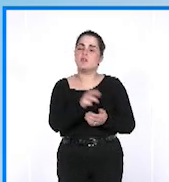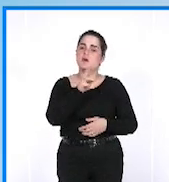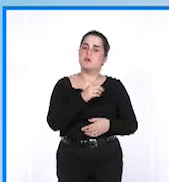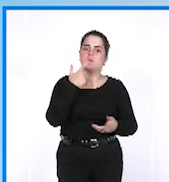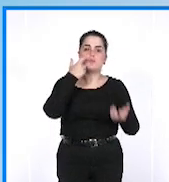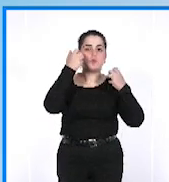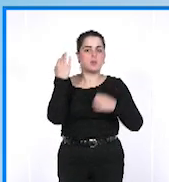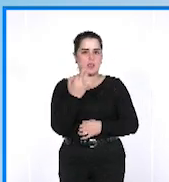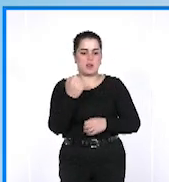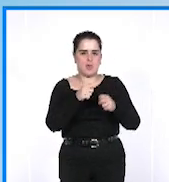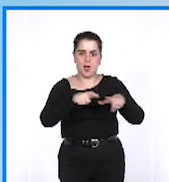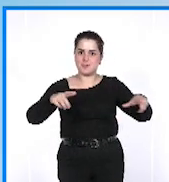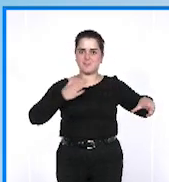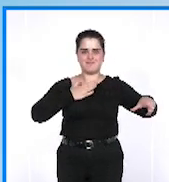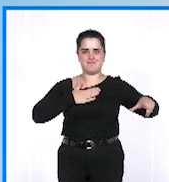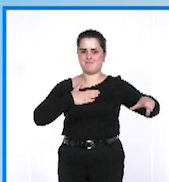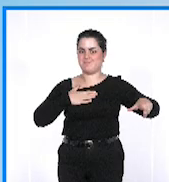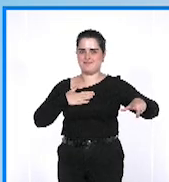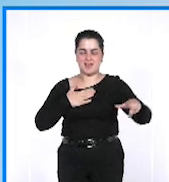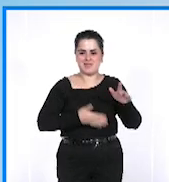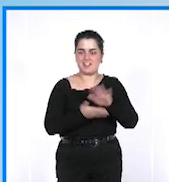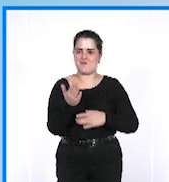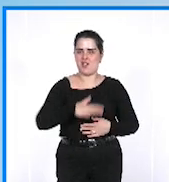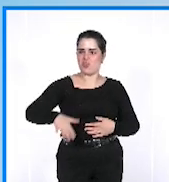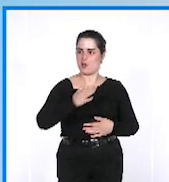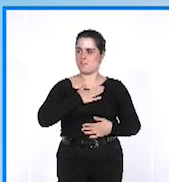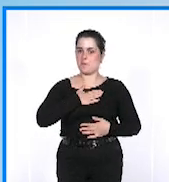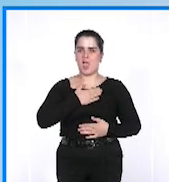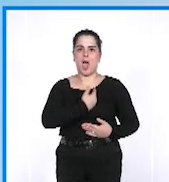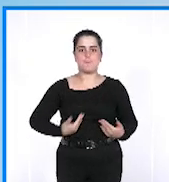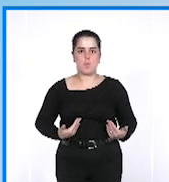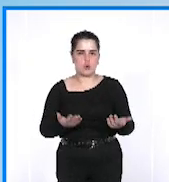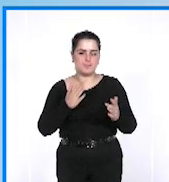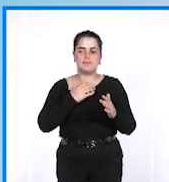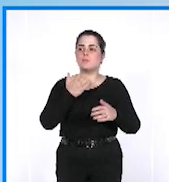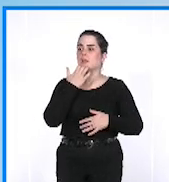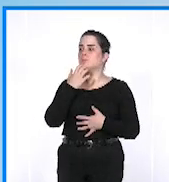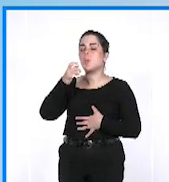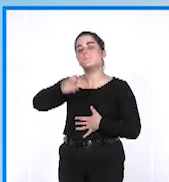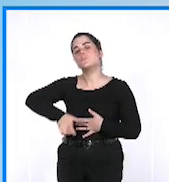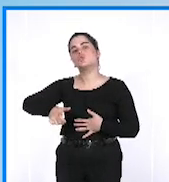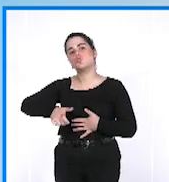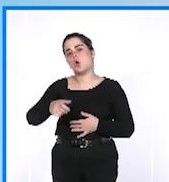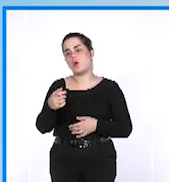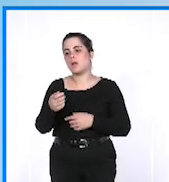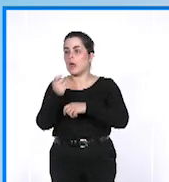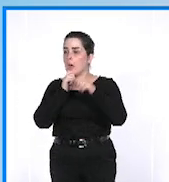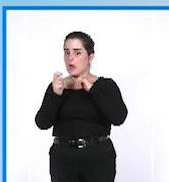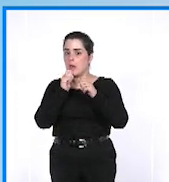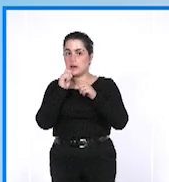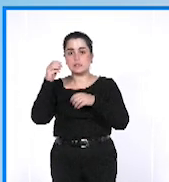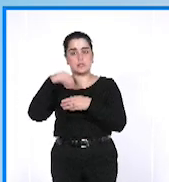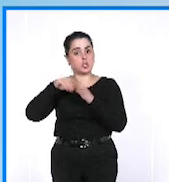la importancia de tener una habitación propia no un espacio propio esta persona por ejemplo cuando la entrevistamos cuando estaba en la